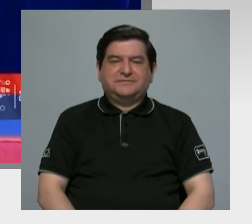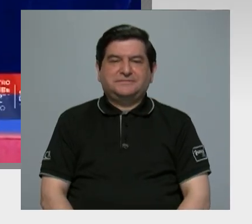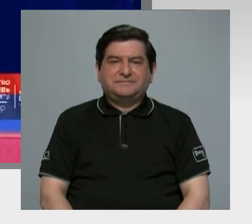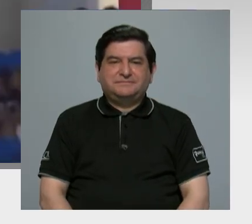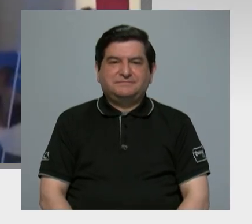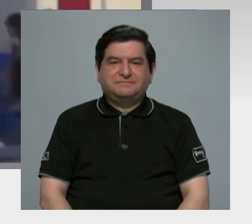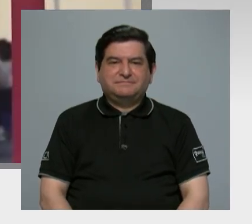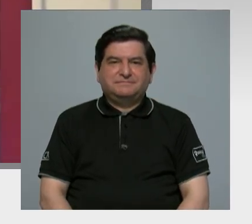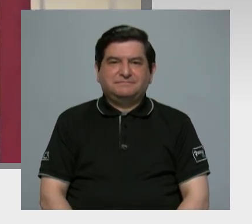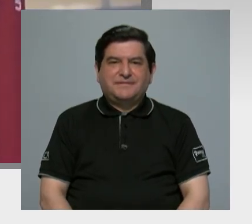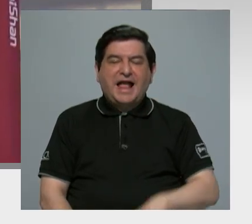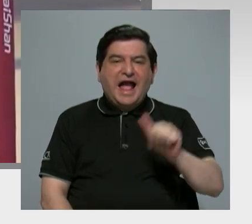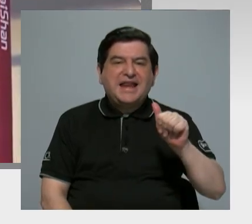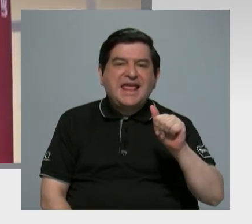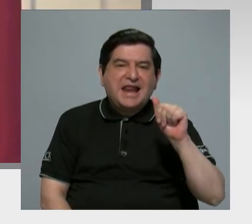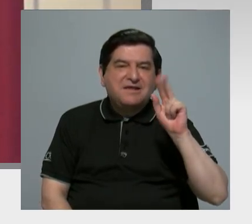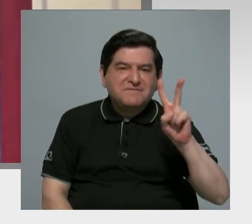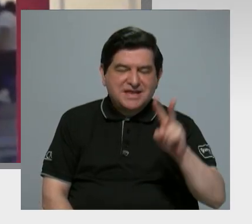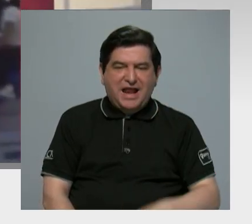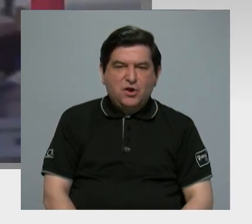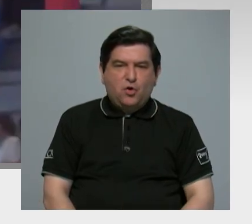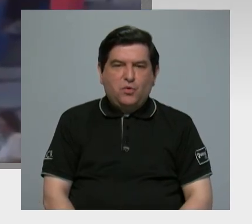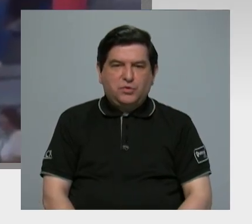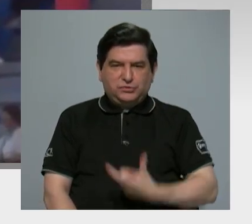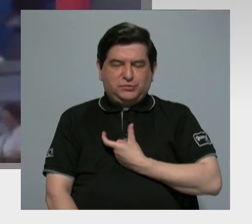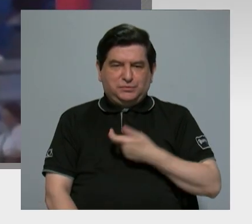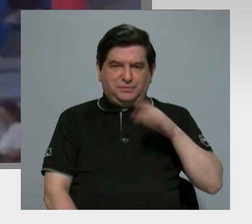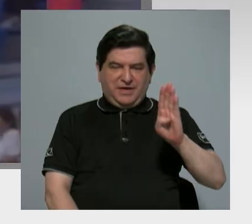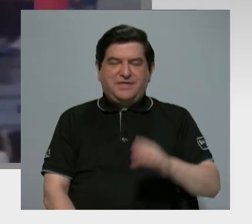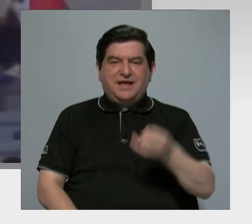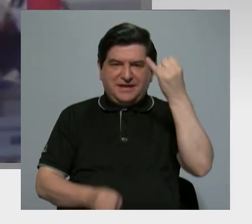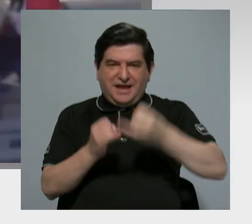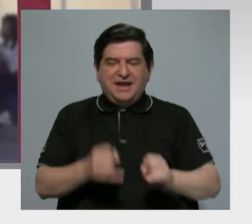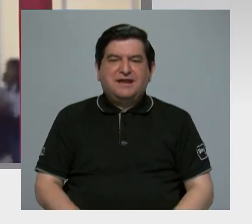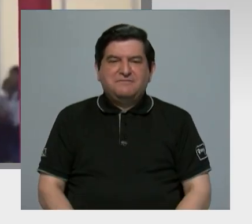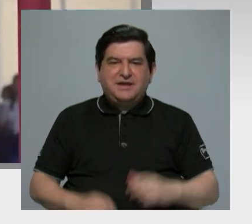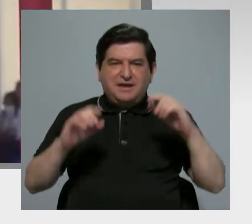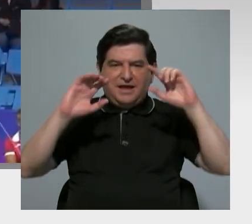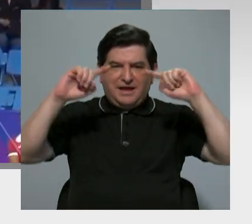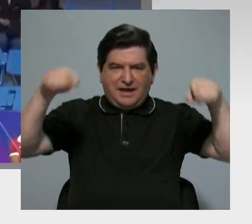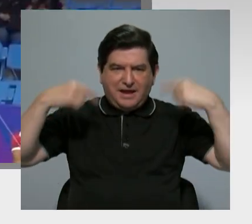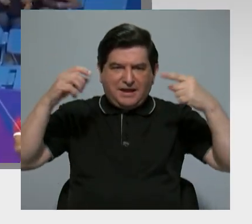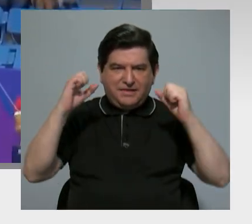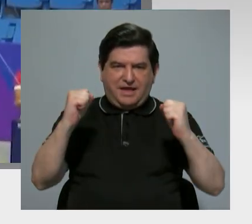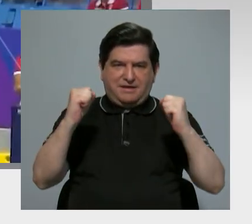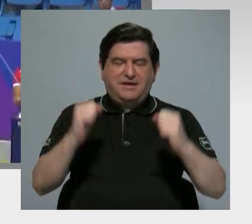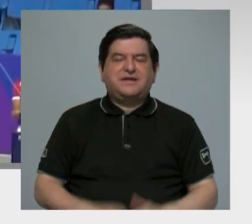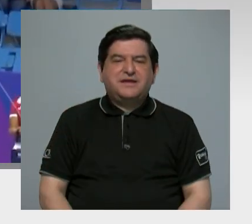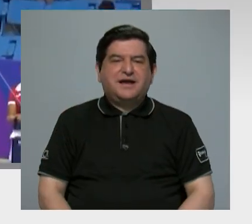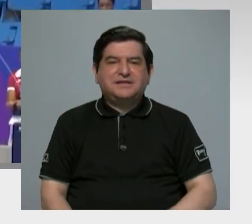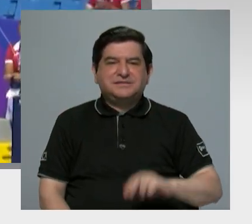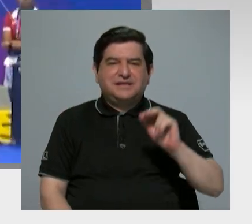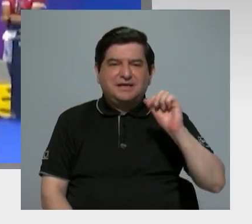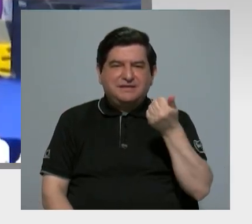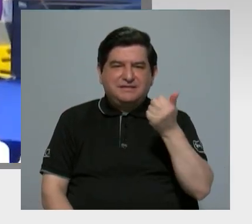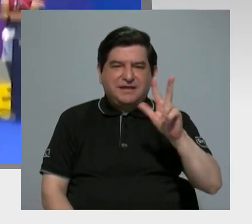12.350 puntos. Ariel Villalobos se quedó con el bronce en la final de anillas con calificación